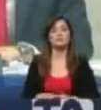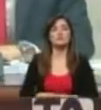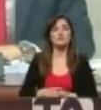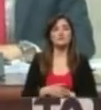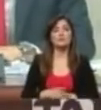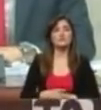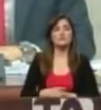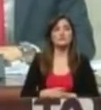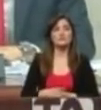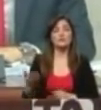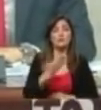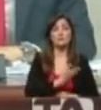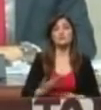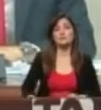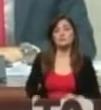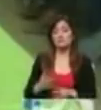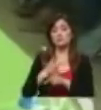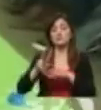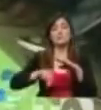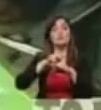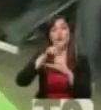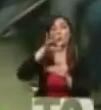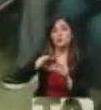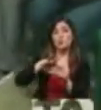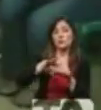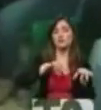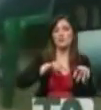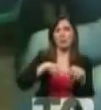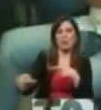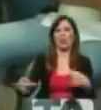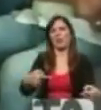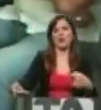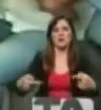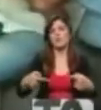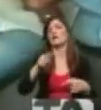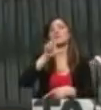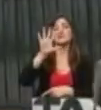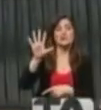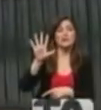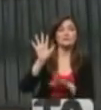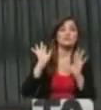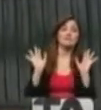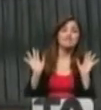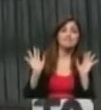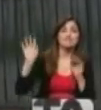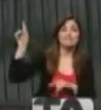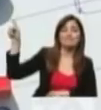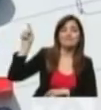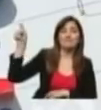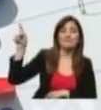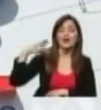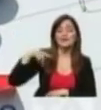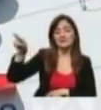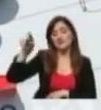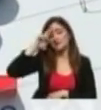País. Según el presidente del CNE, si la disputa por la dirección de Alianza País continúa, tendría que resolverla el